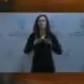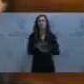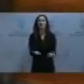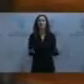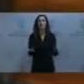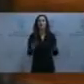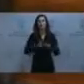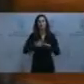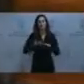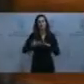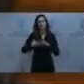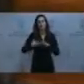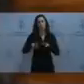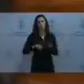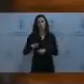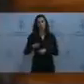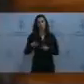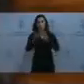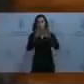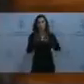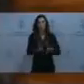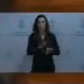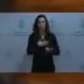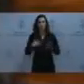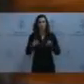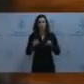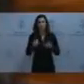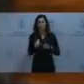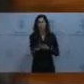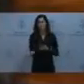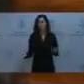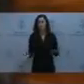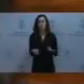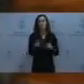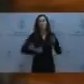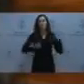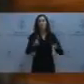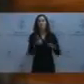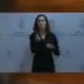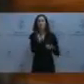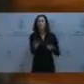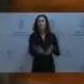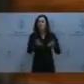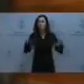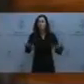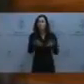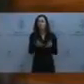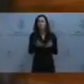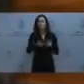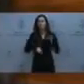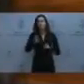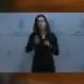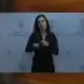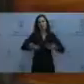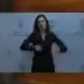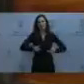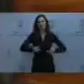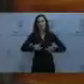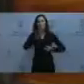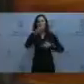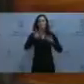a disposición de las empresas suelo en precios competitivos, volúmenes suficientes y también dotación de aquellas